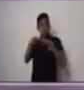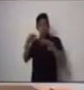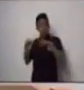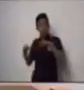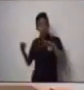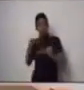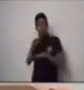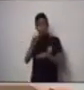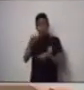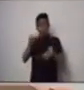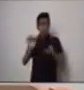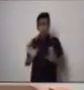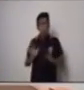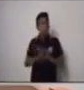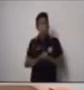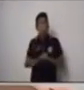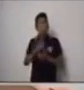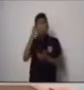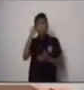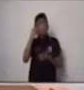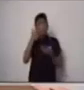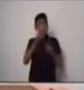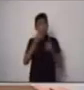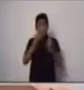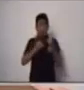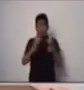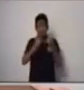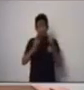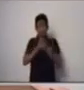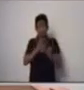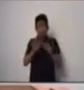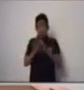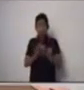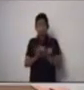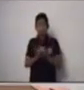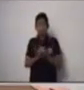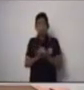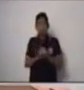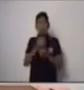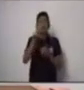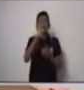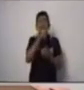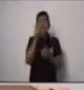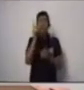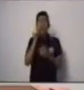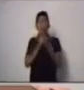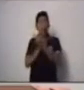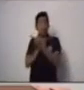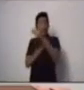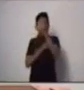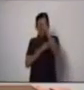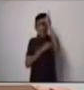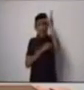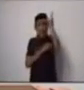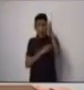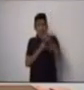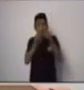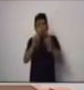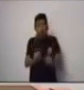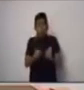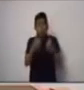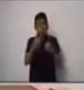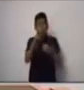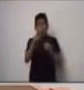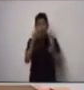para que ustedes puedan finalizar su trabajo les voy a dejar de tarea que terminen las otras dos